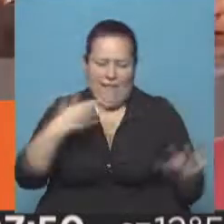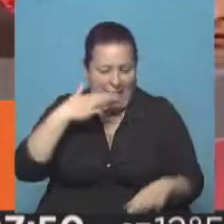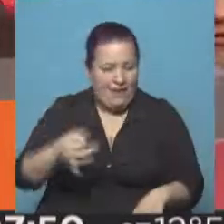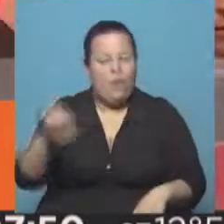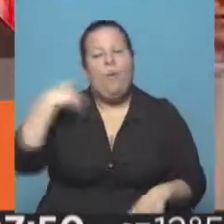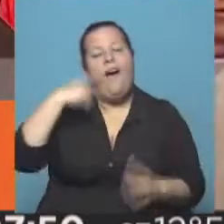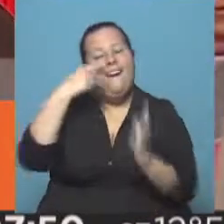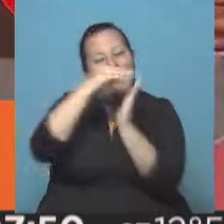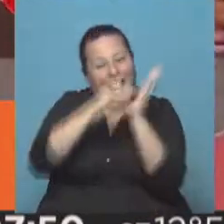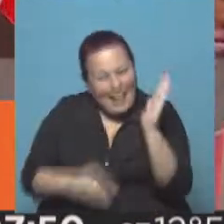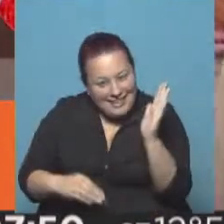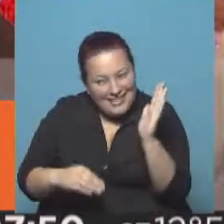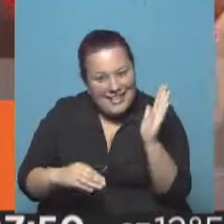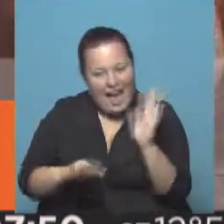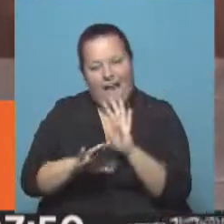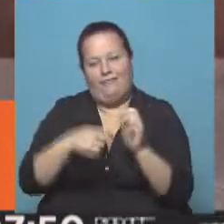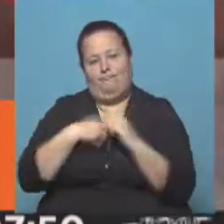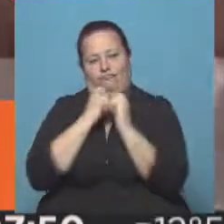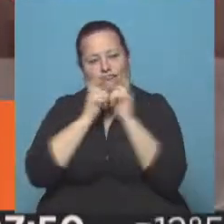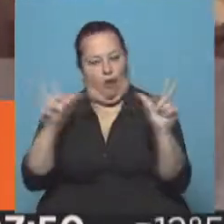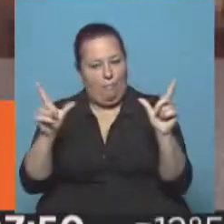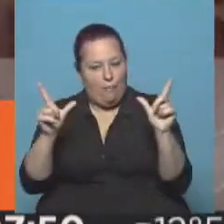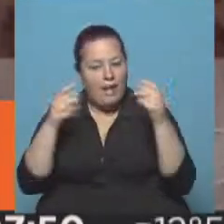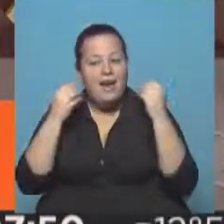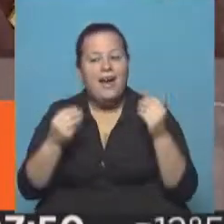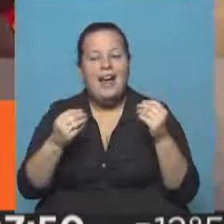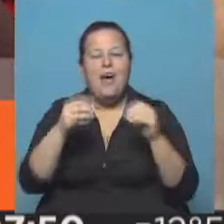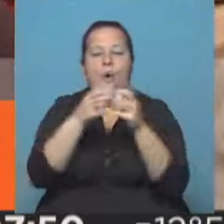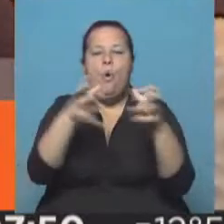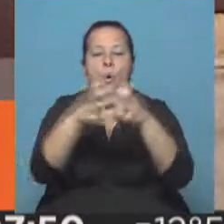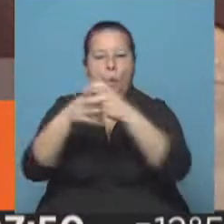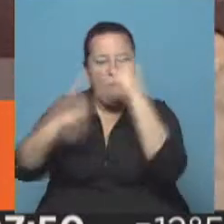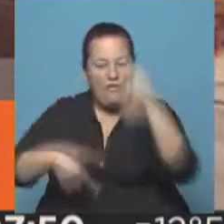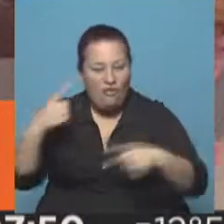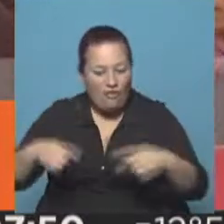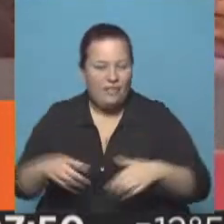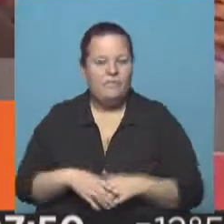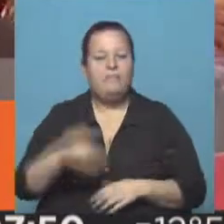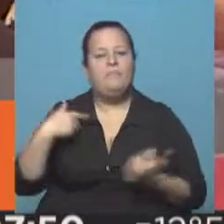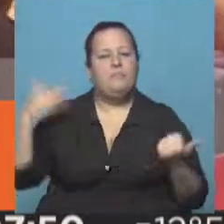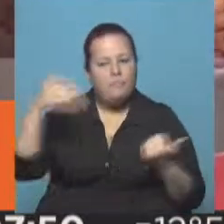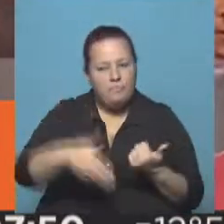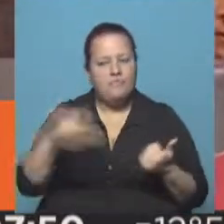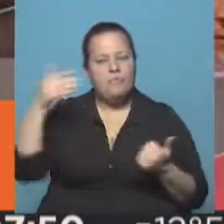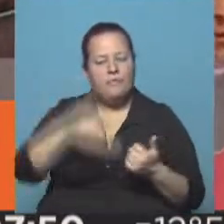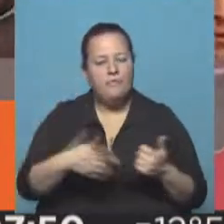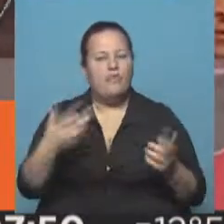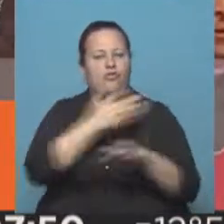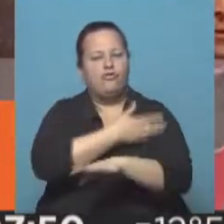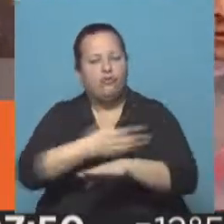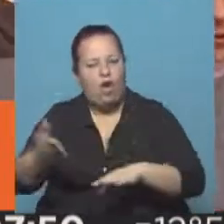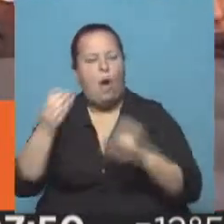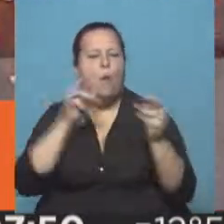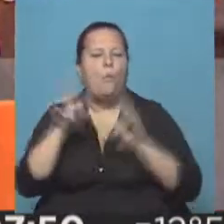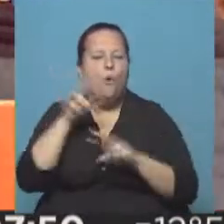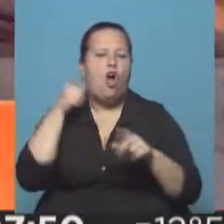conocimos la lista nos sorprendimos porque de las multisectoriales que hemos venido participando de todo el proceso para